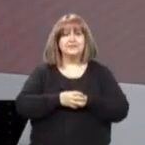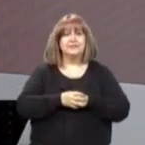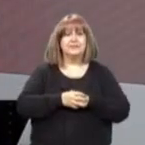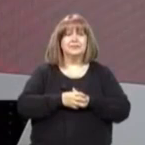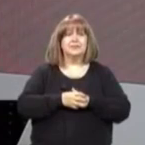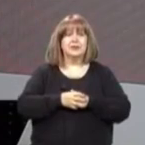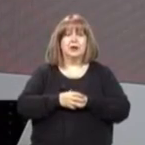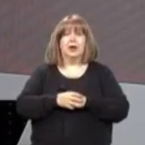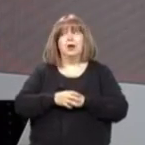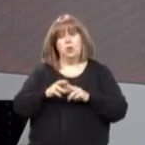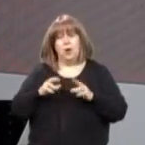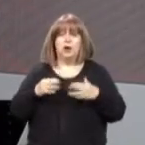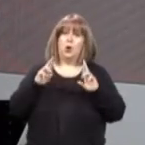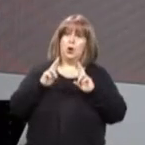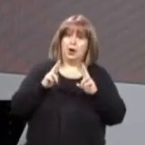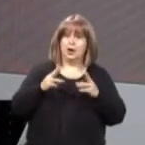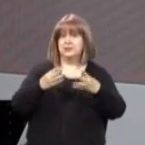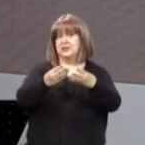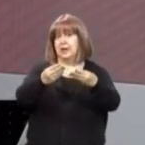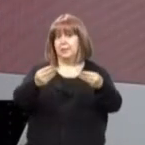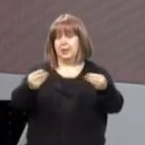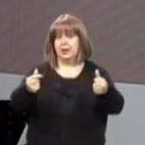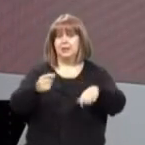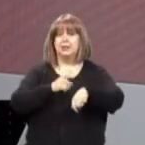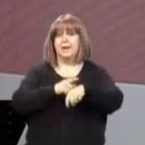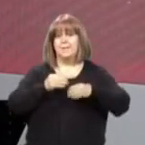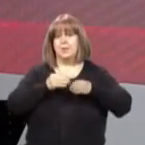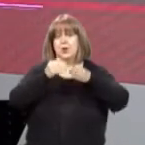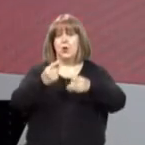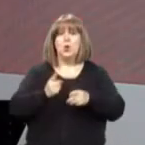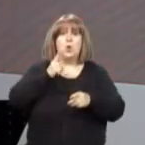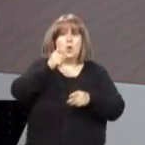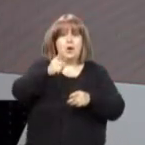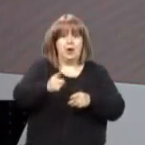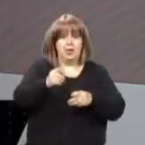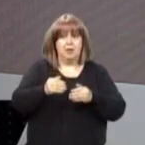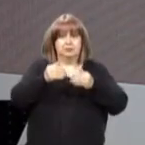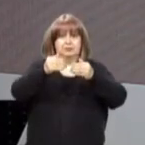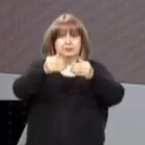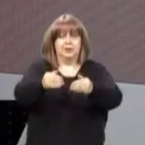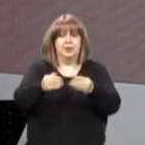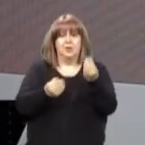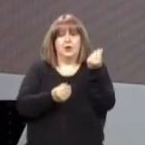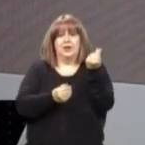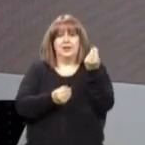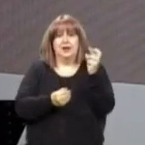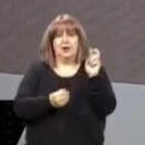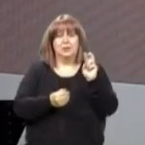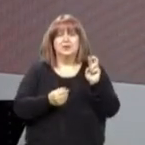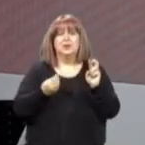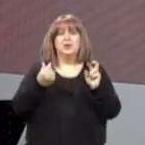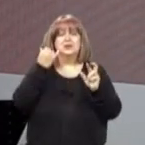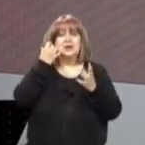Bien, Pablo. Bueno, ojalá se pueda terminar. Es muy importante y en un año que va a estar muy complicado en cuanto a divisas porque la sequía ha